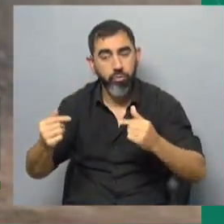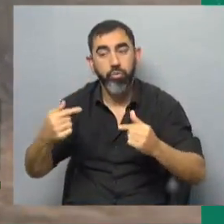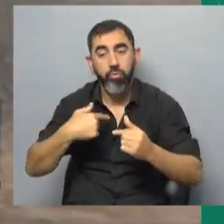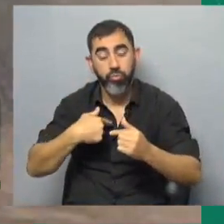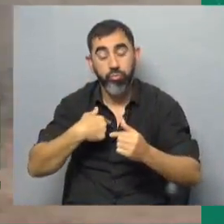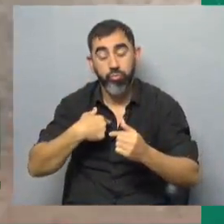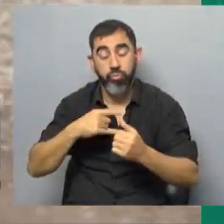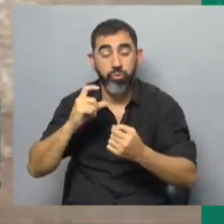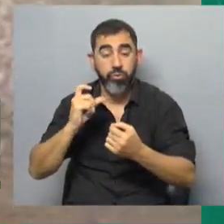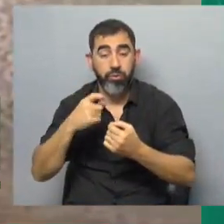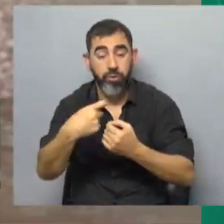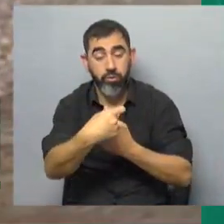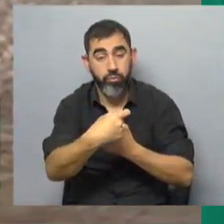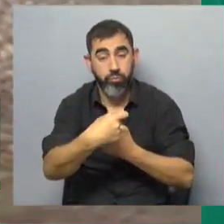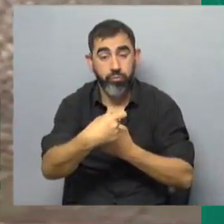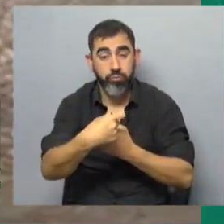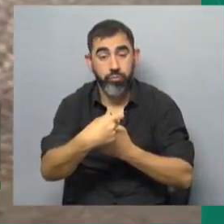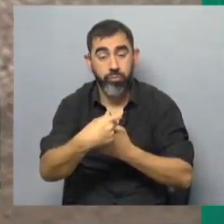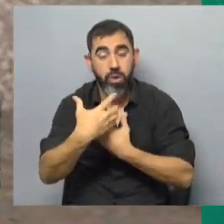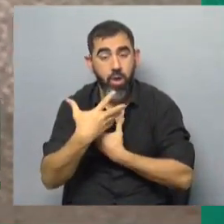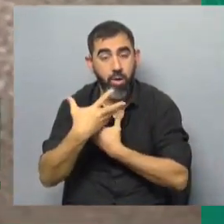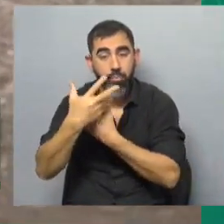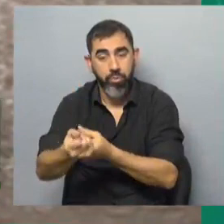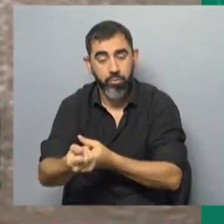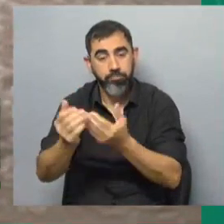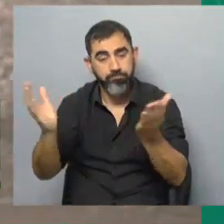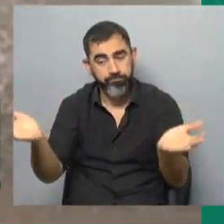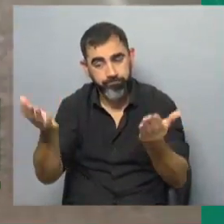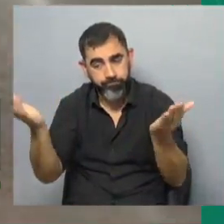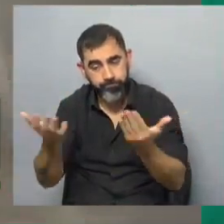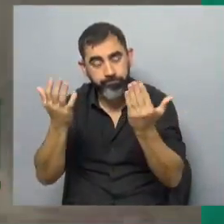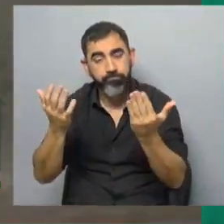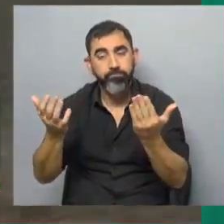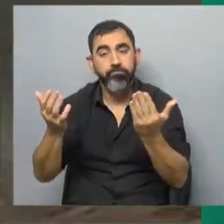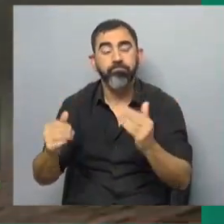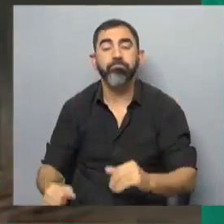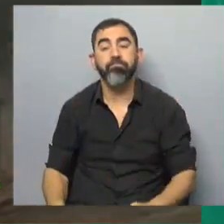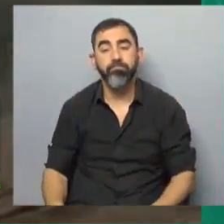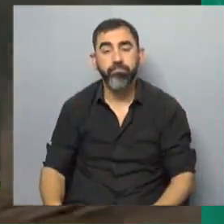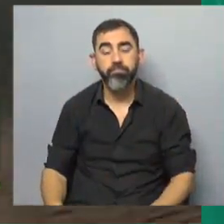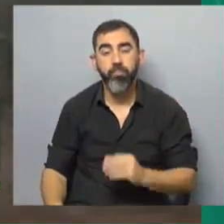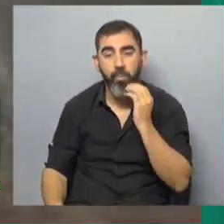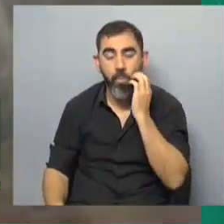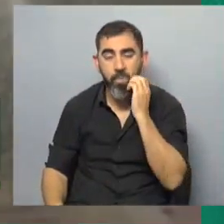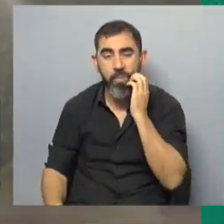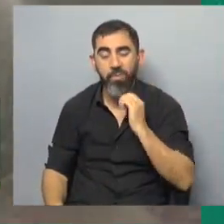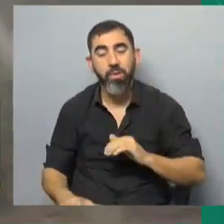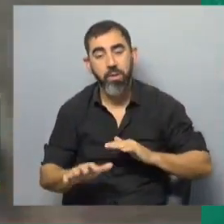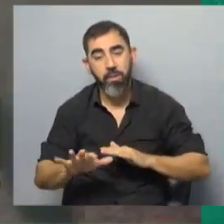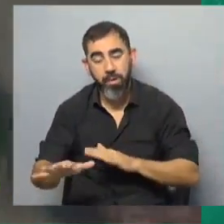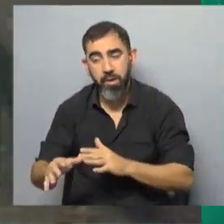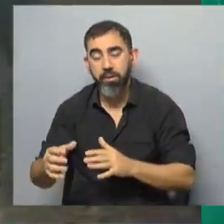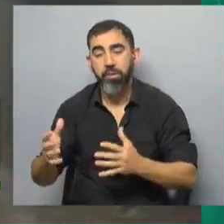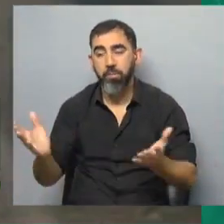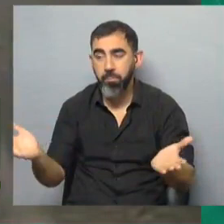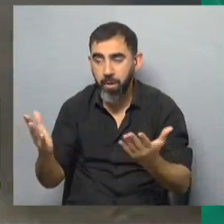como no podía ser de otra manera, estamos dando una mano, empujando, no solo con el paso de la marcha, sino que dándole aliento a los